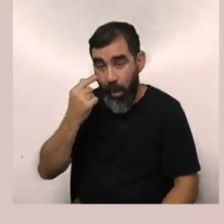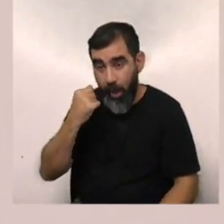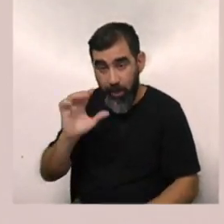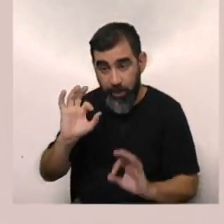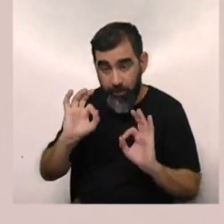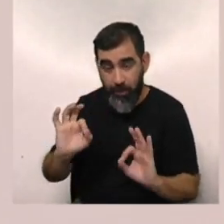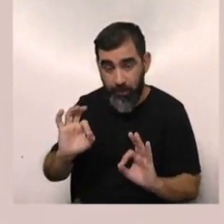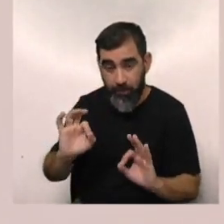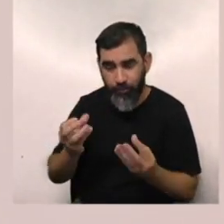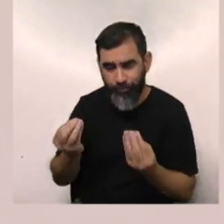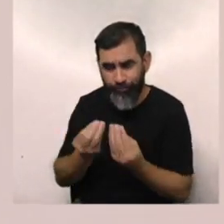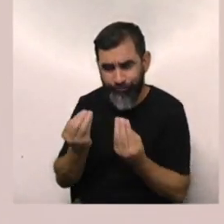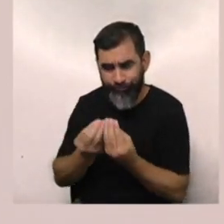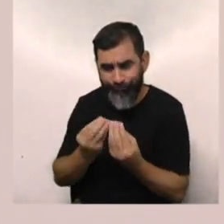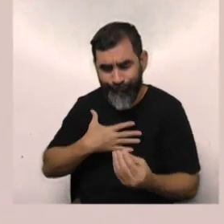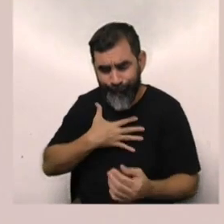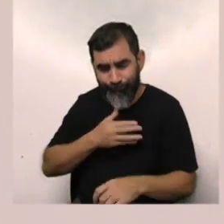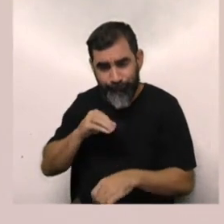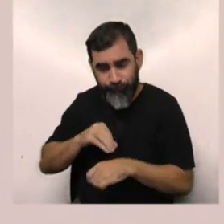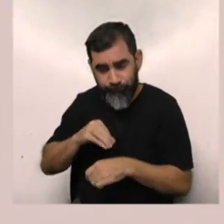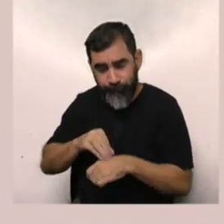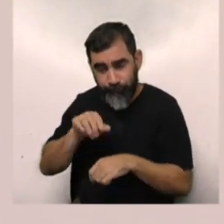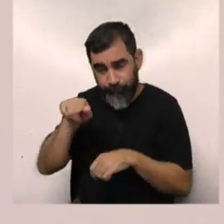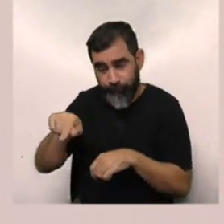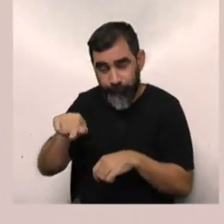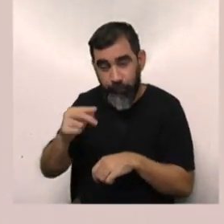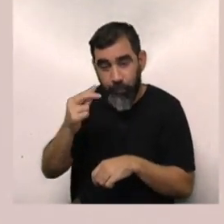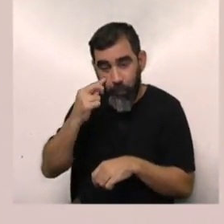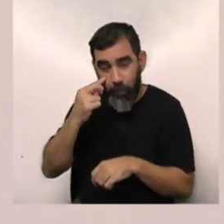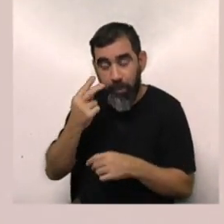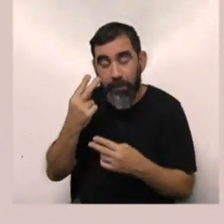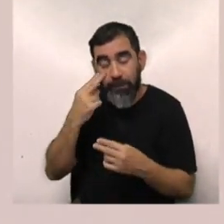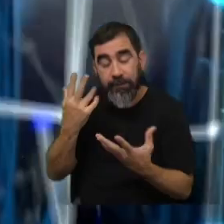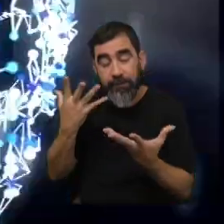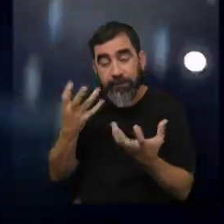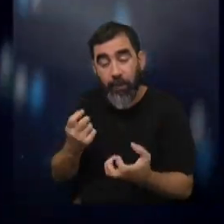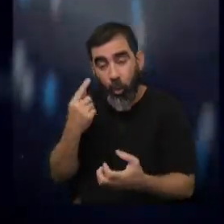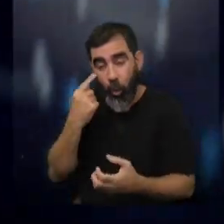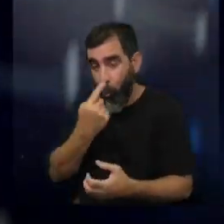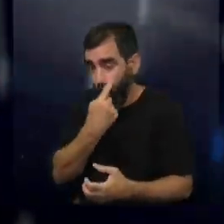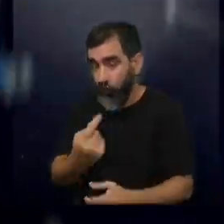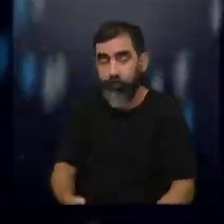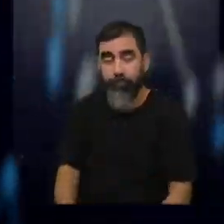tener un montón de síntomas asociados al déficit en cada una de estas funciones.